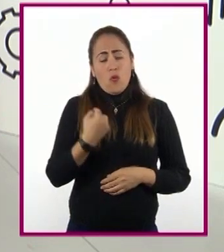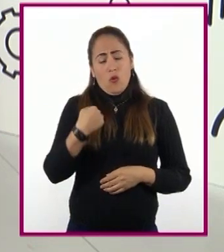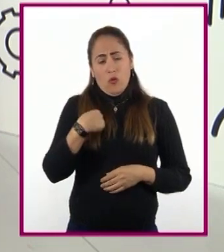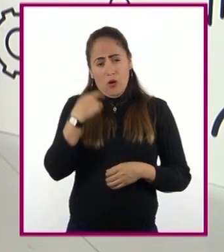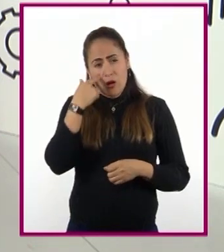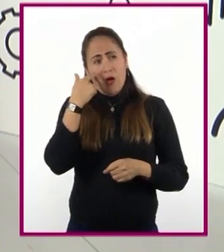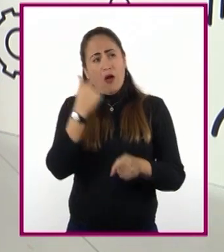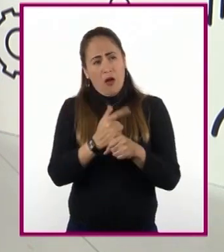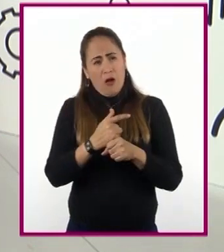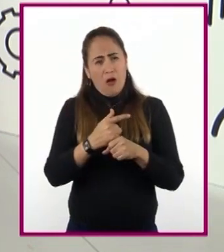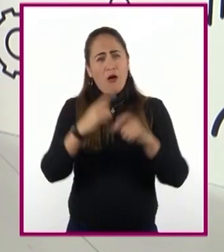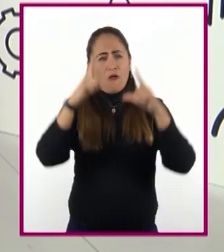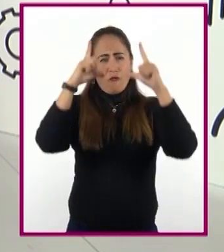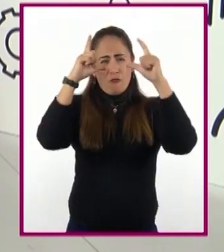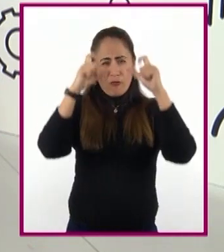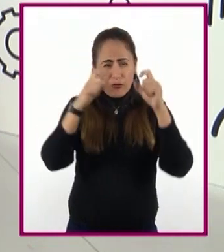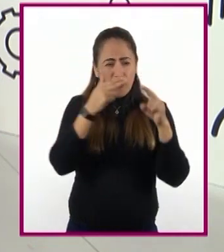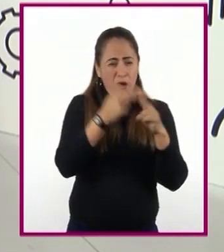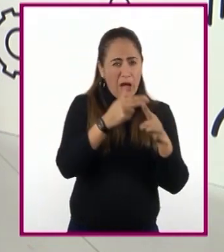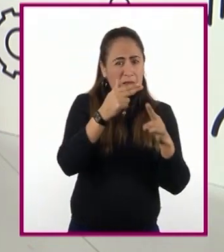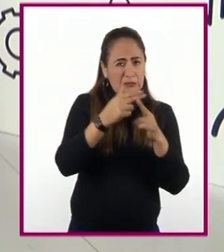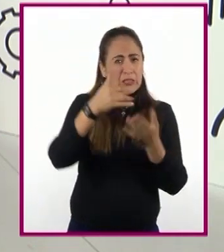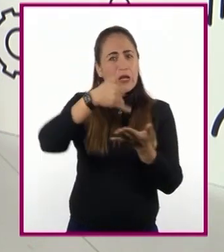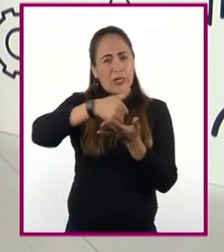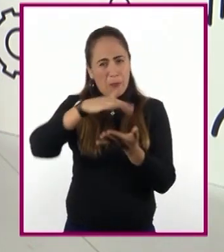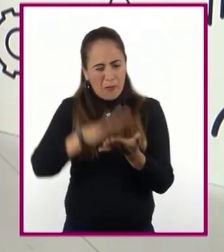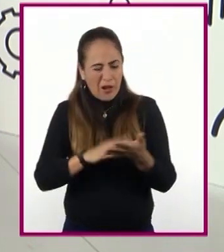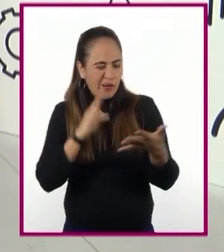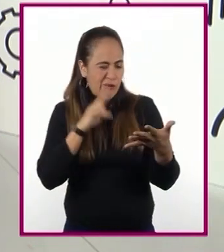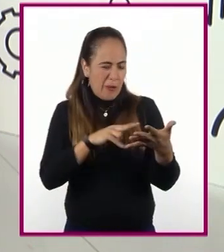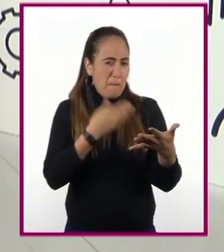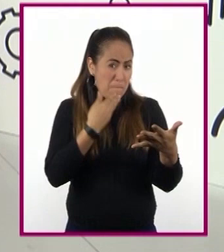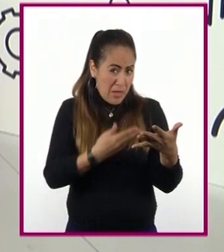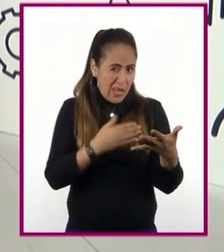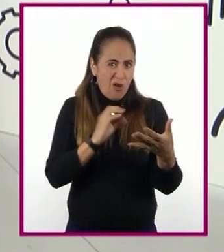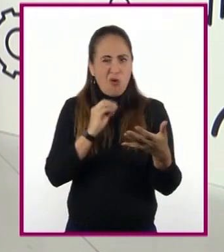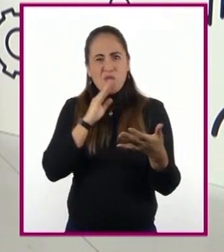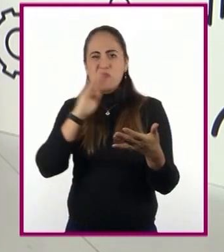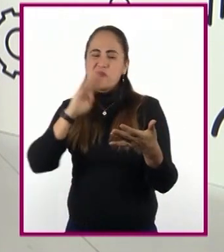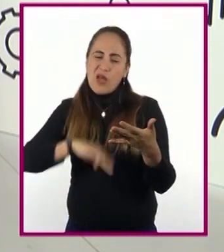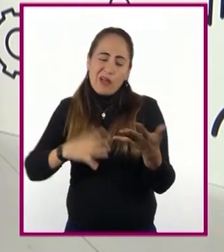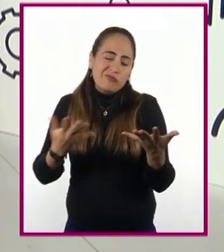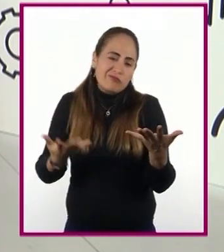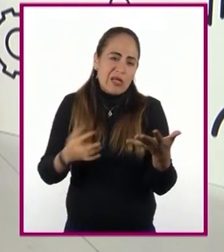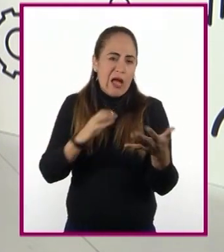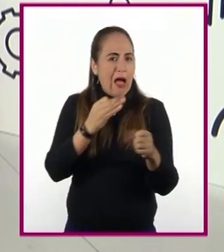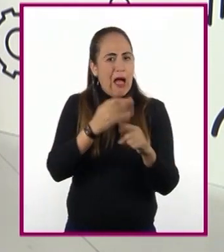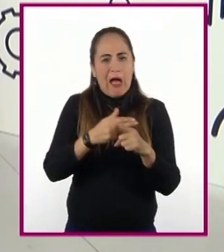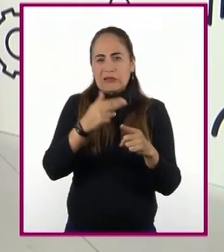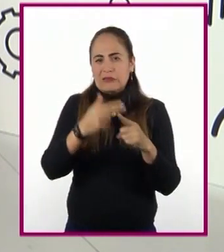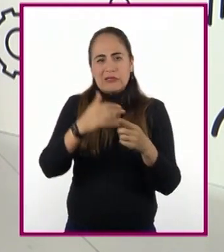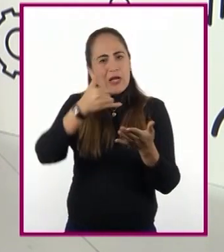habían salido las fotos hasta que ya tenía impresas tanto las hojas de contacto como las fotografías.